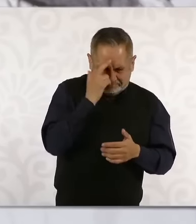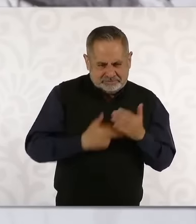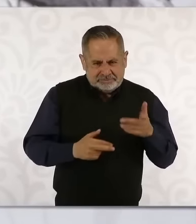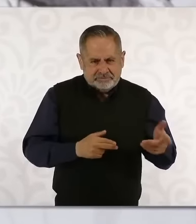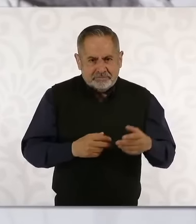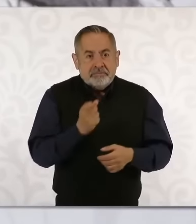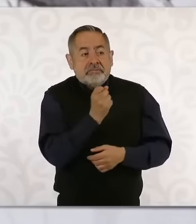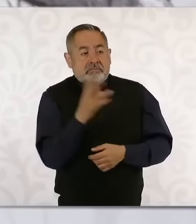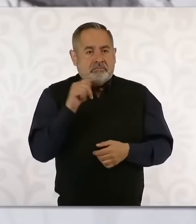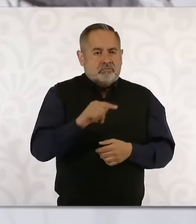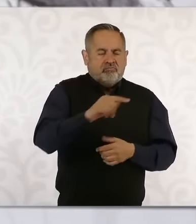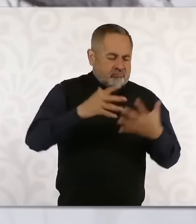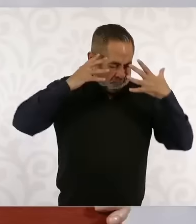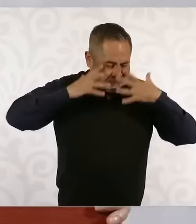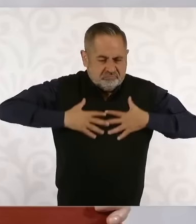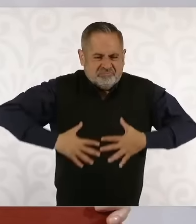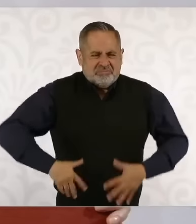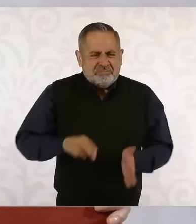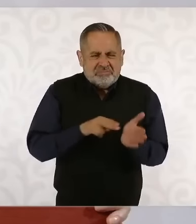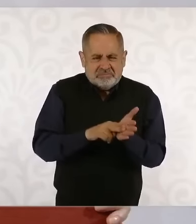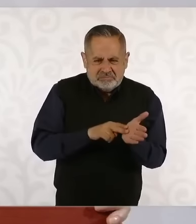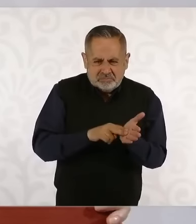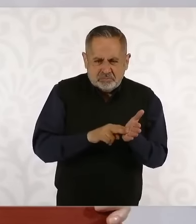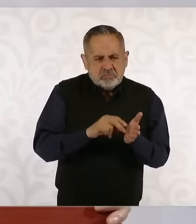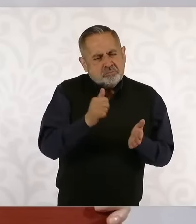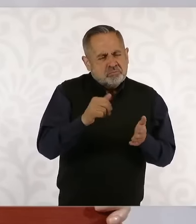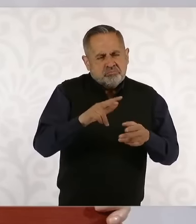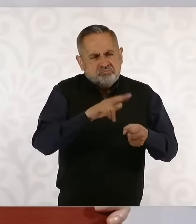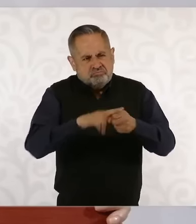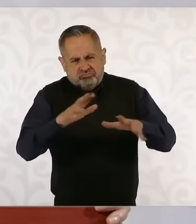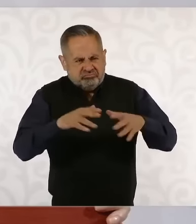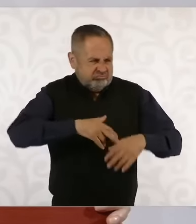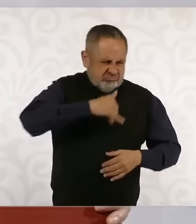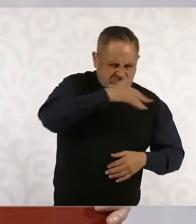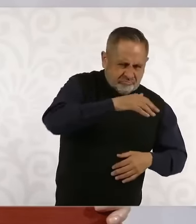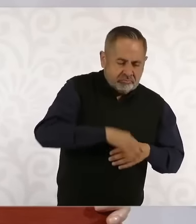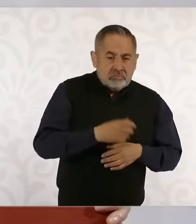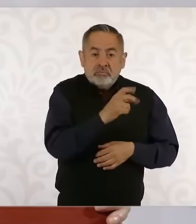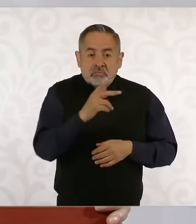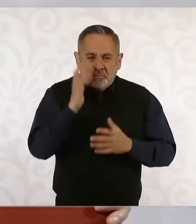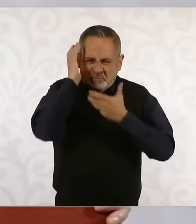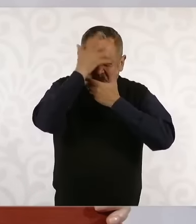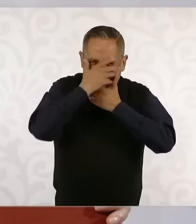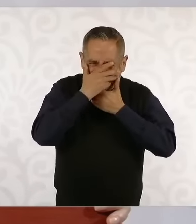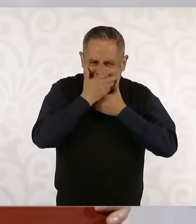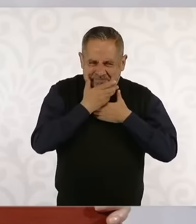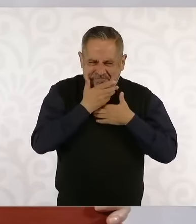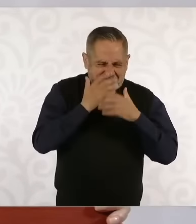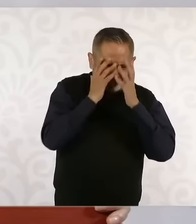Algunos vestidos de negro, otros no. Algunos con la cara cubierta, otros